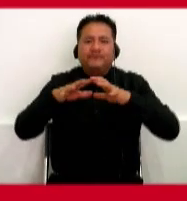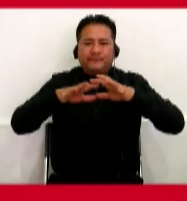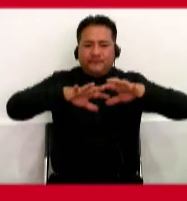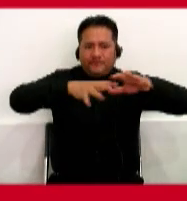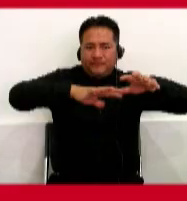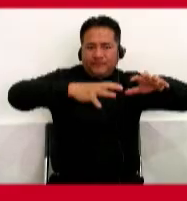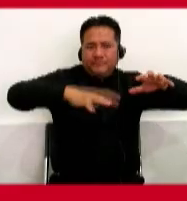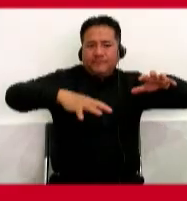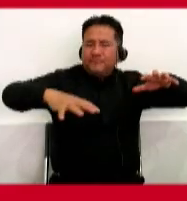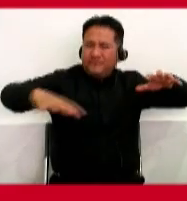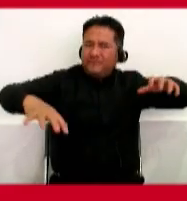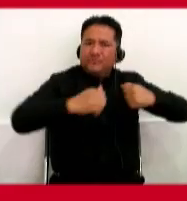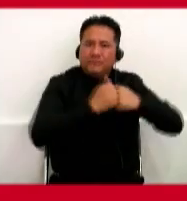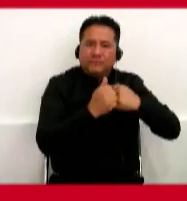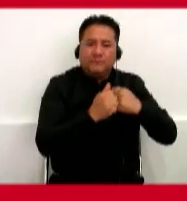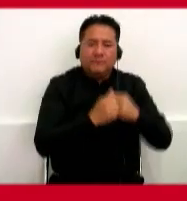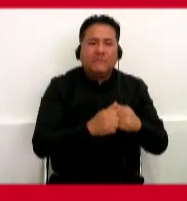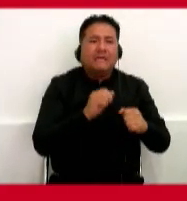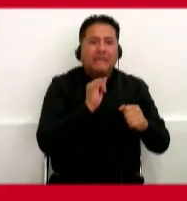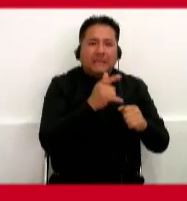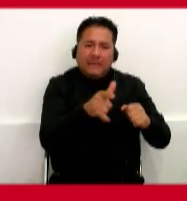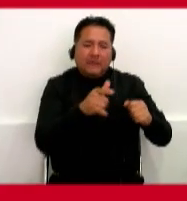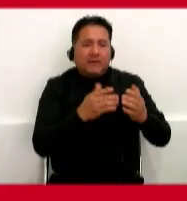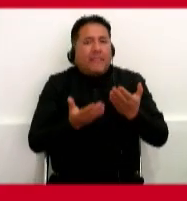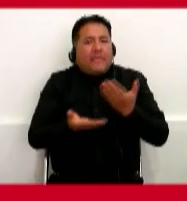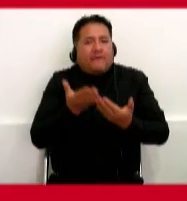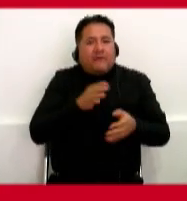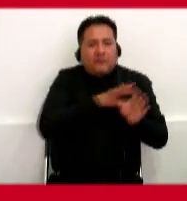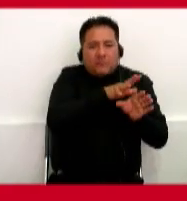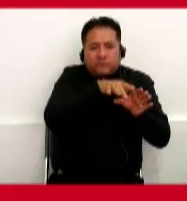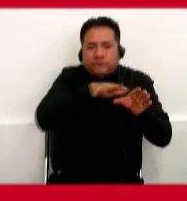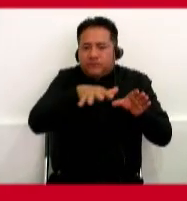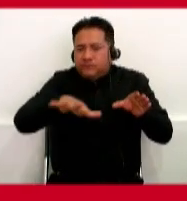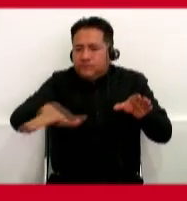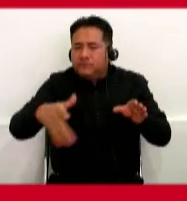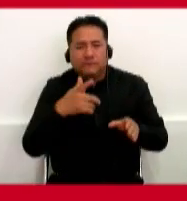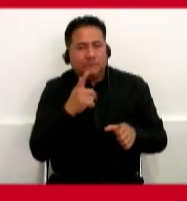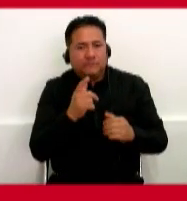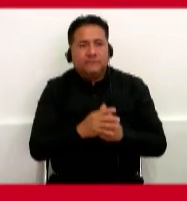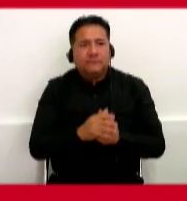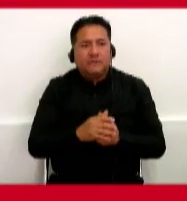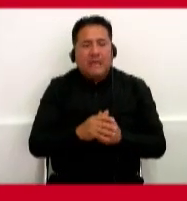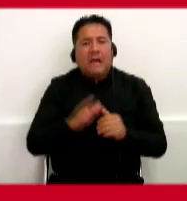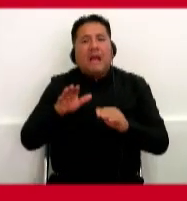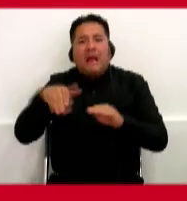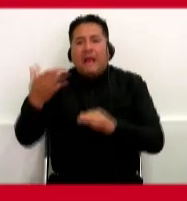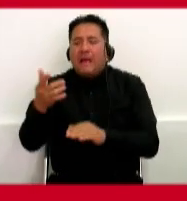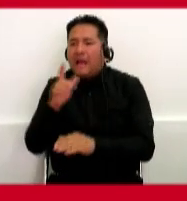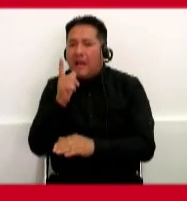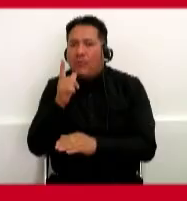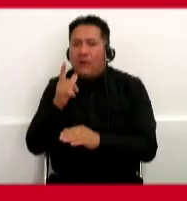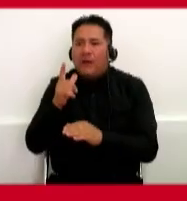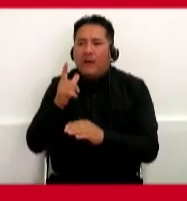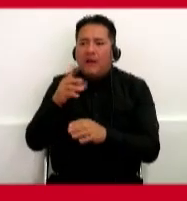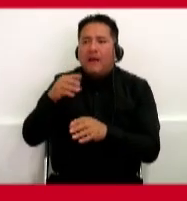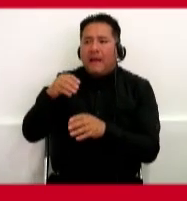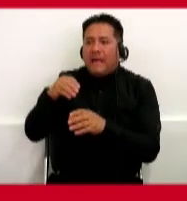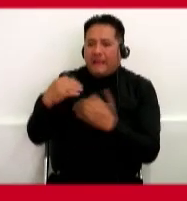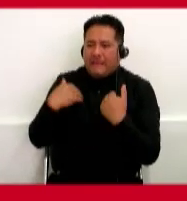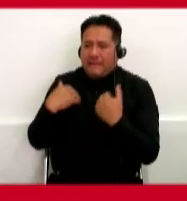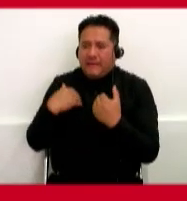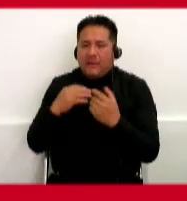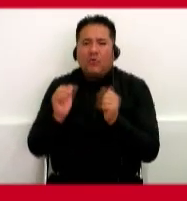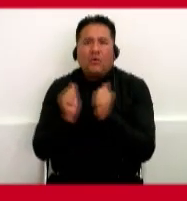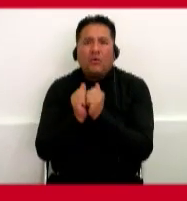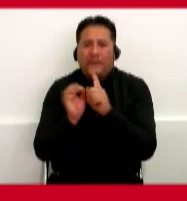estos sectores son conductores preferentes de agua. Otra condición es la presencia de agua hidrotermal que tenemos con temperaturas